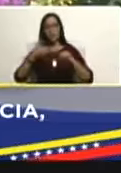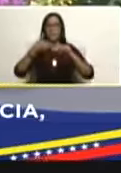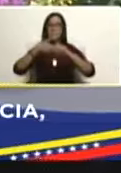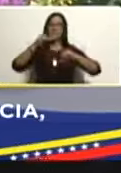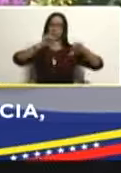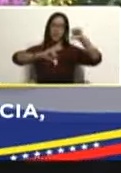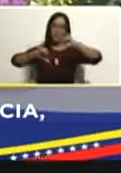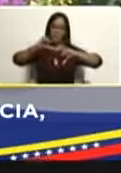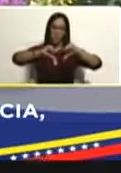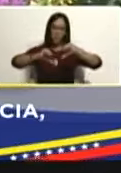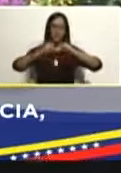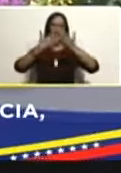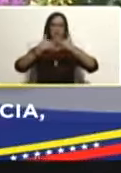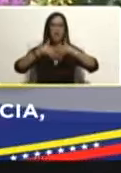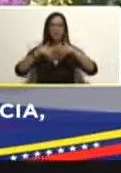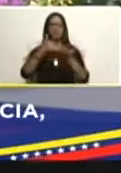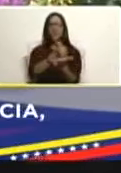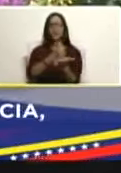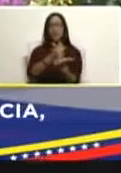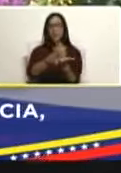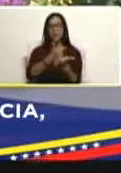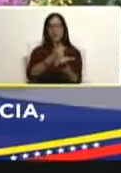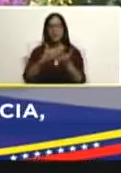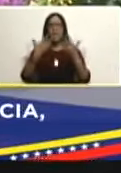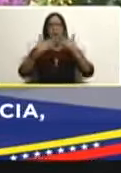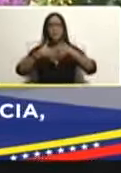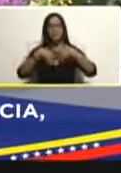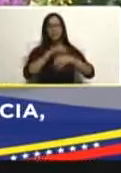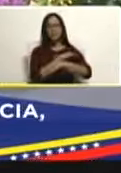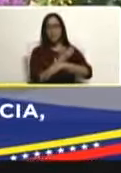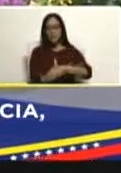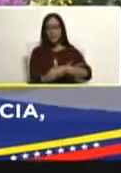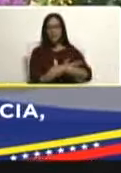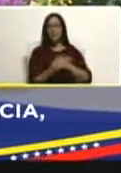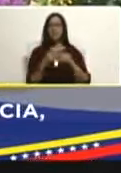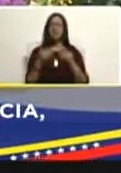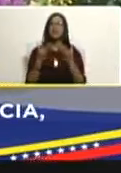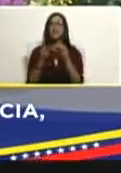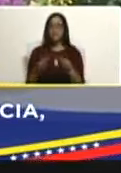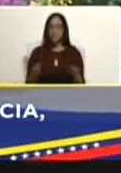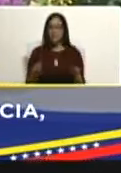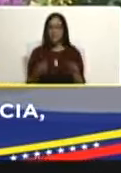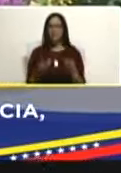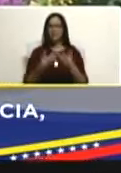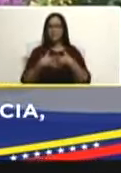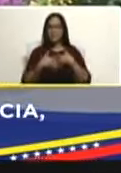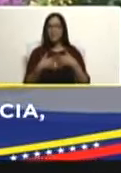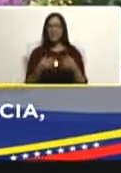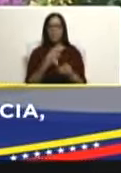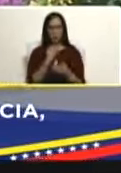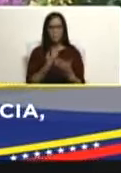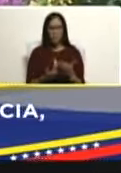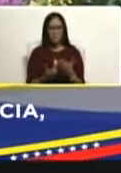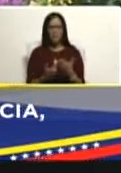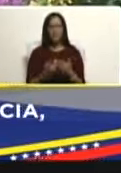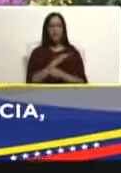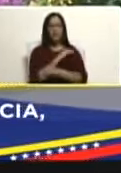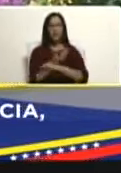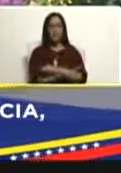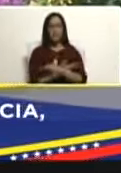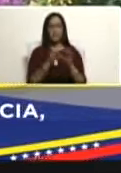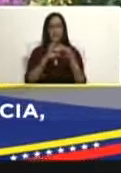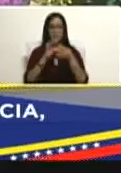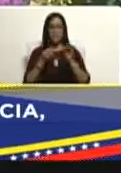petroquímica, industria farmacéutica, industria pesada, industria ligera, y que nos permita fortalecer el desarrollo de los encadenamientos productivos